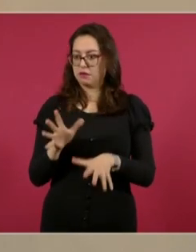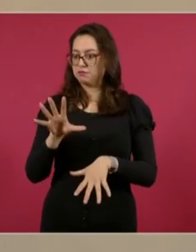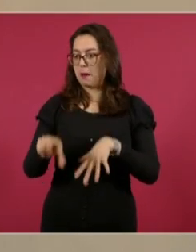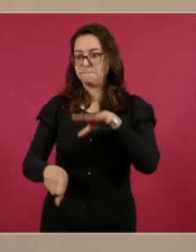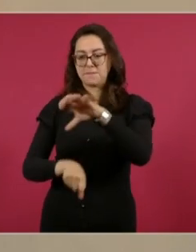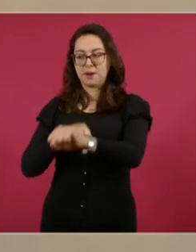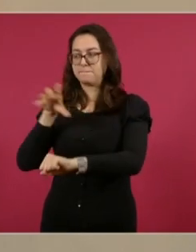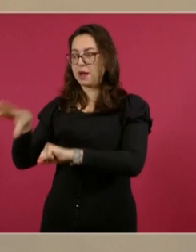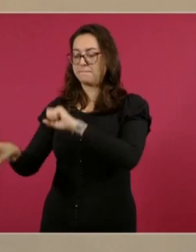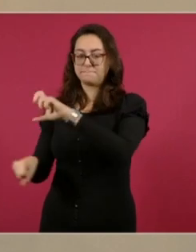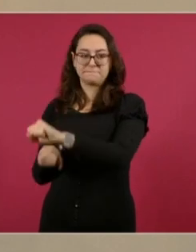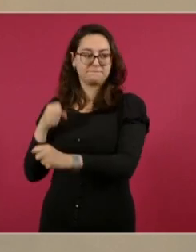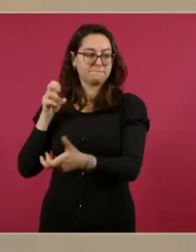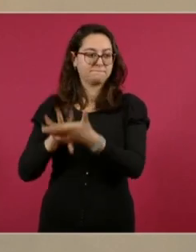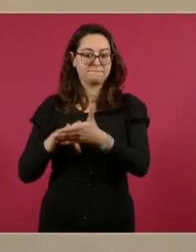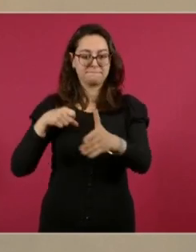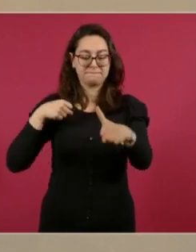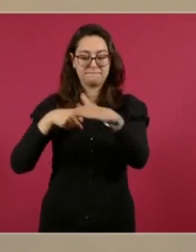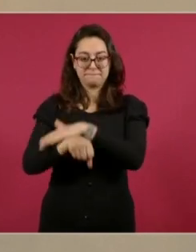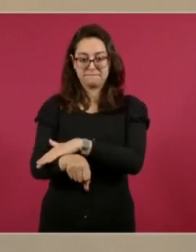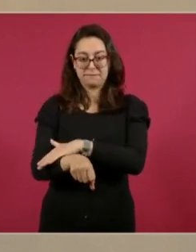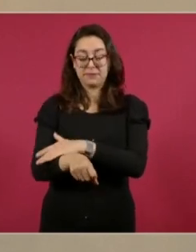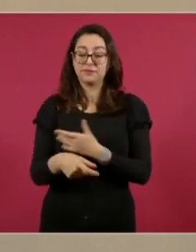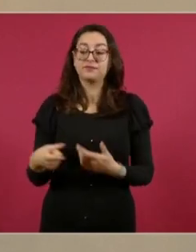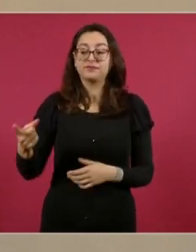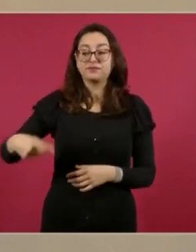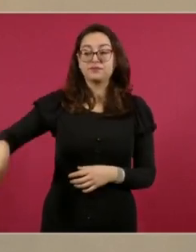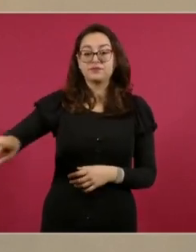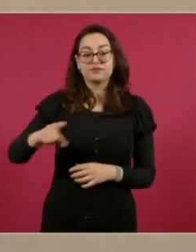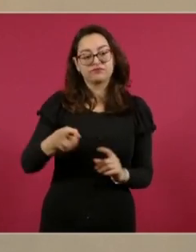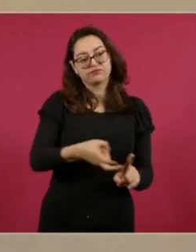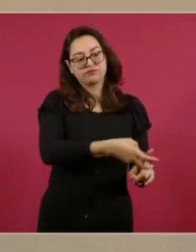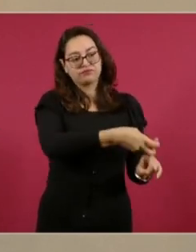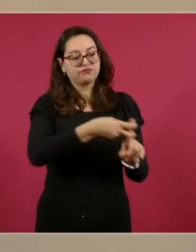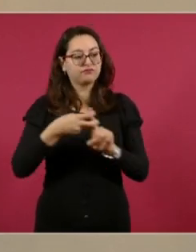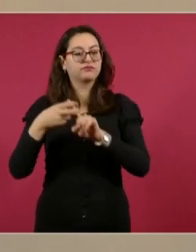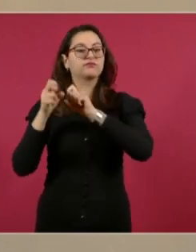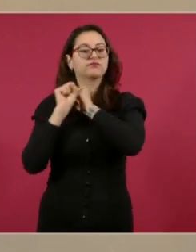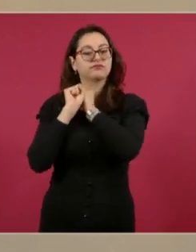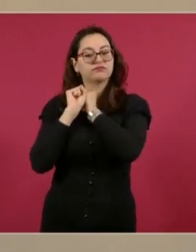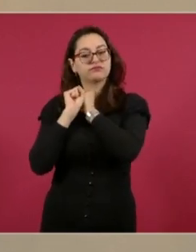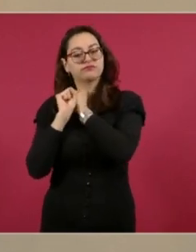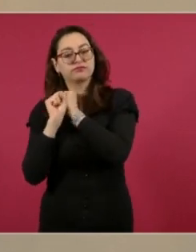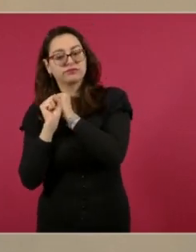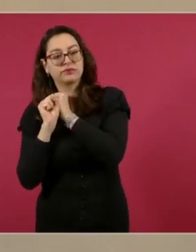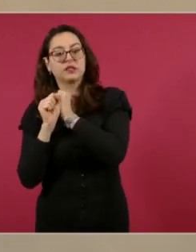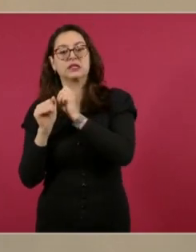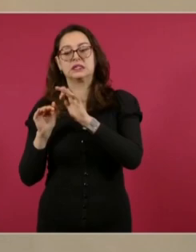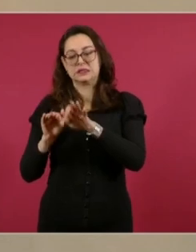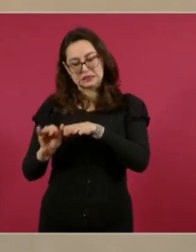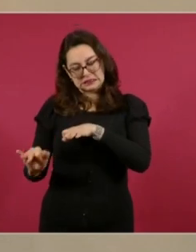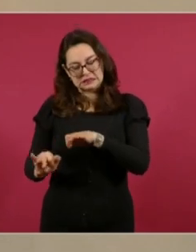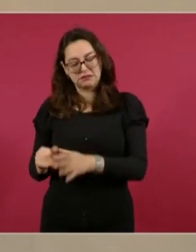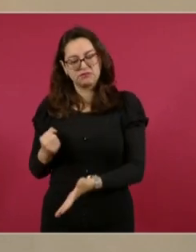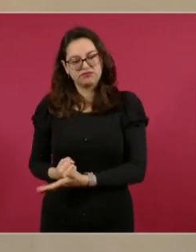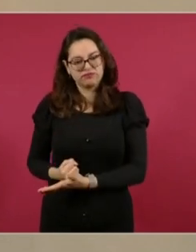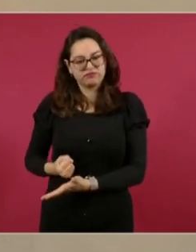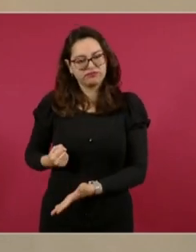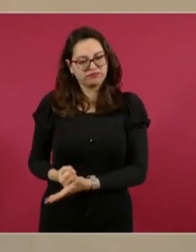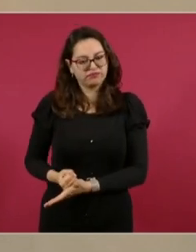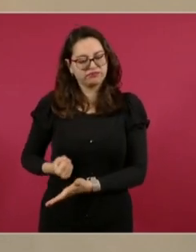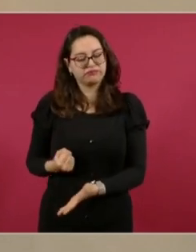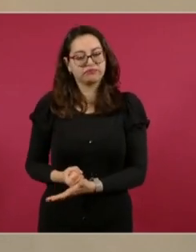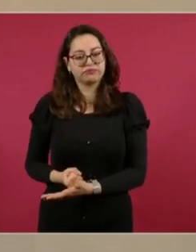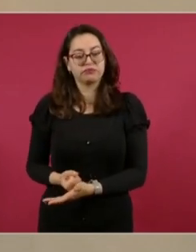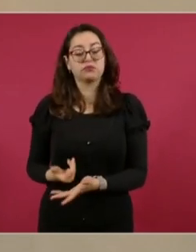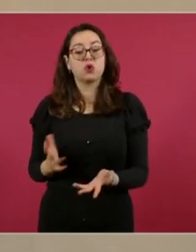fueron vinculados a proceso por delito de privación ilegal de la libertad y trata de personas en la modalidad de trabajos forzados, en